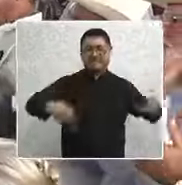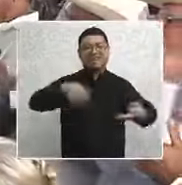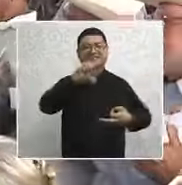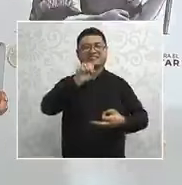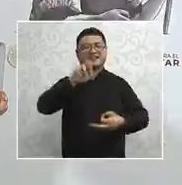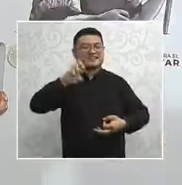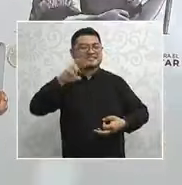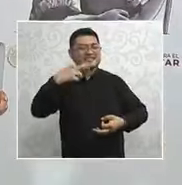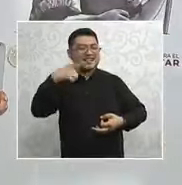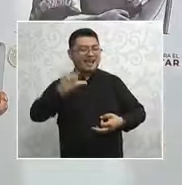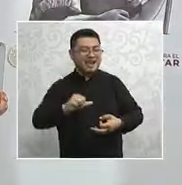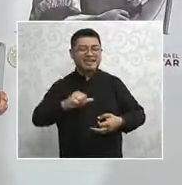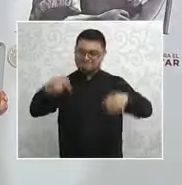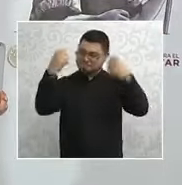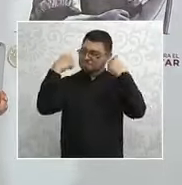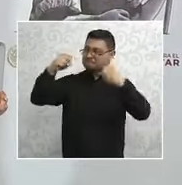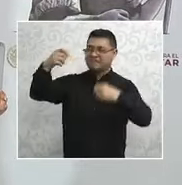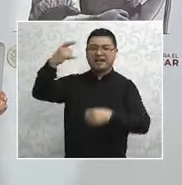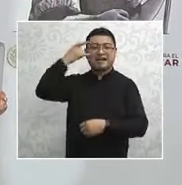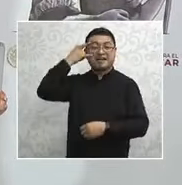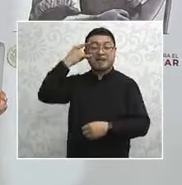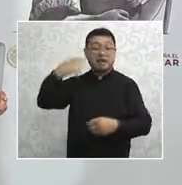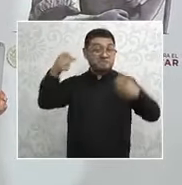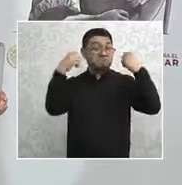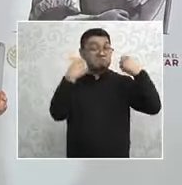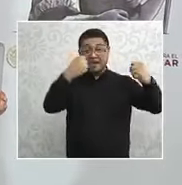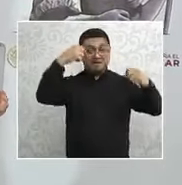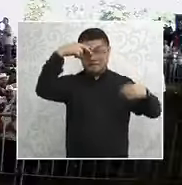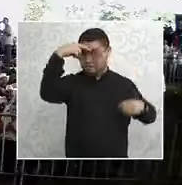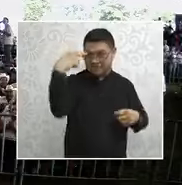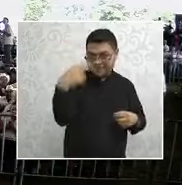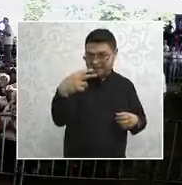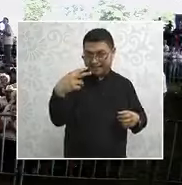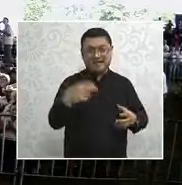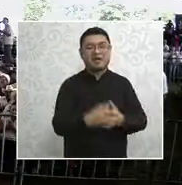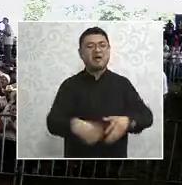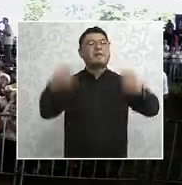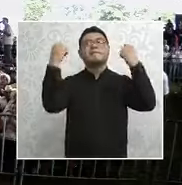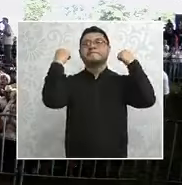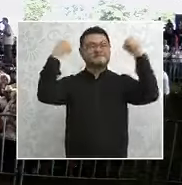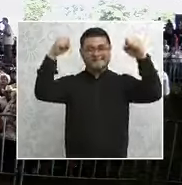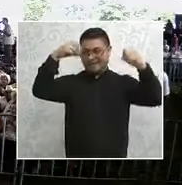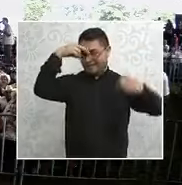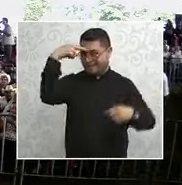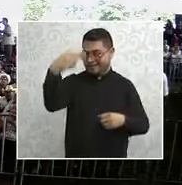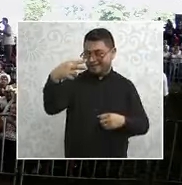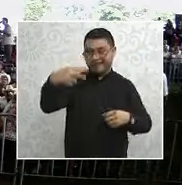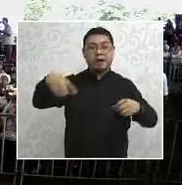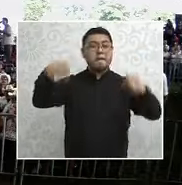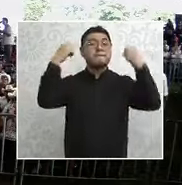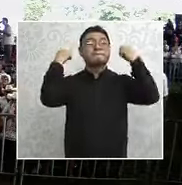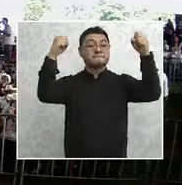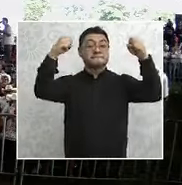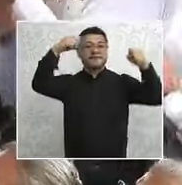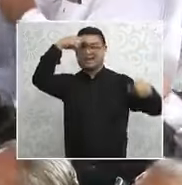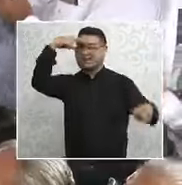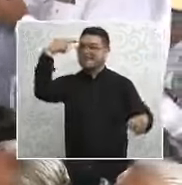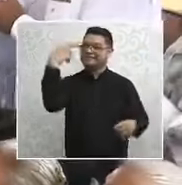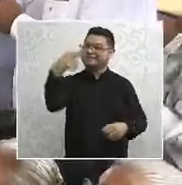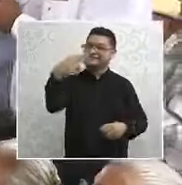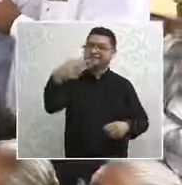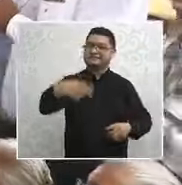viva Campeche que viva México que viva México que viva México